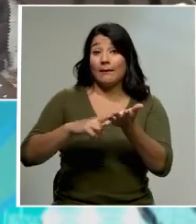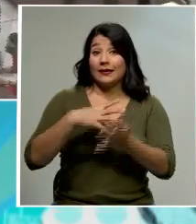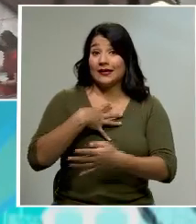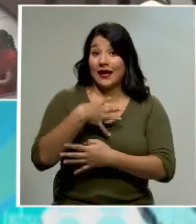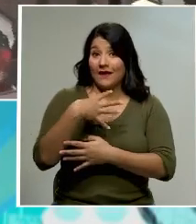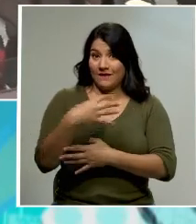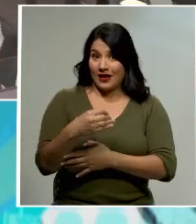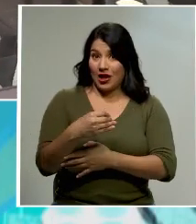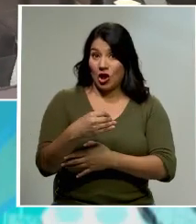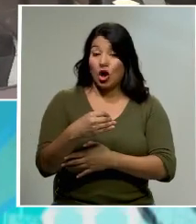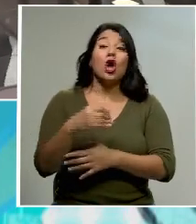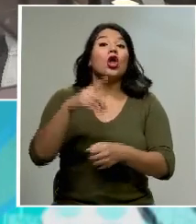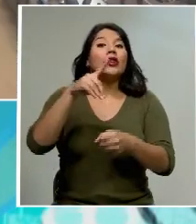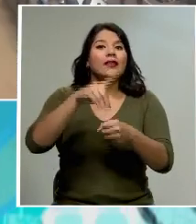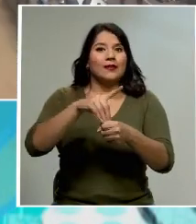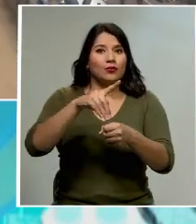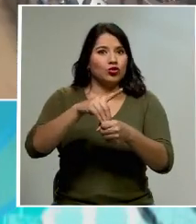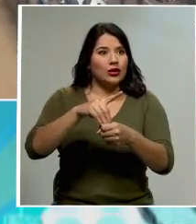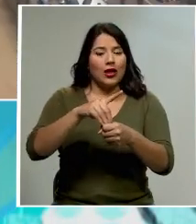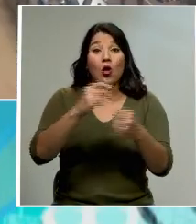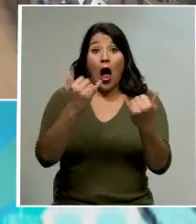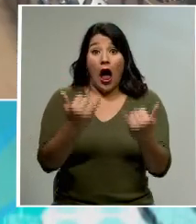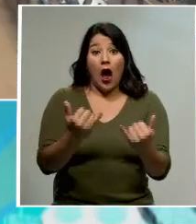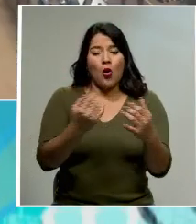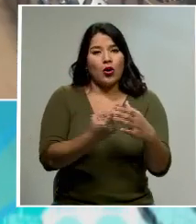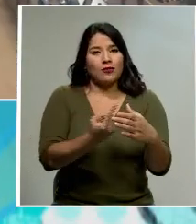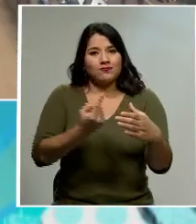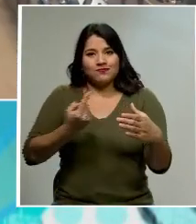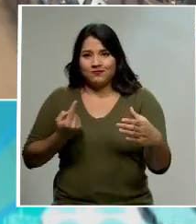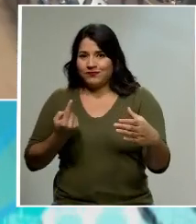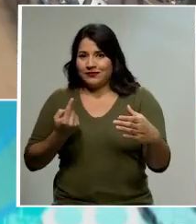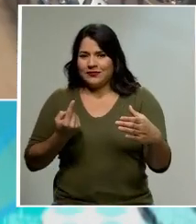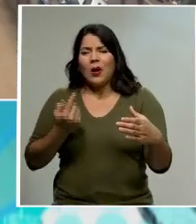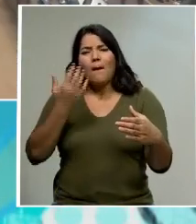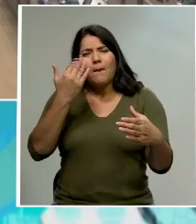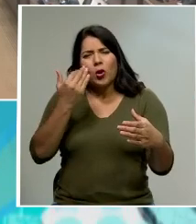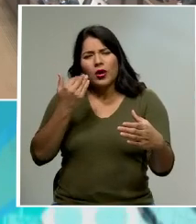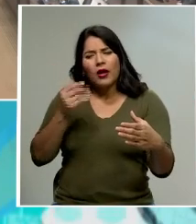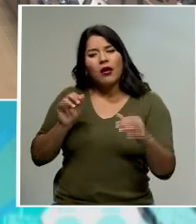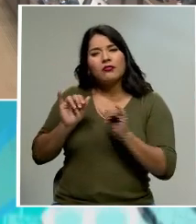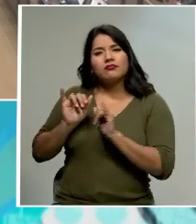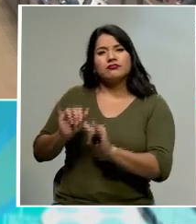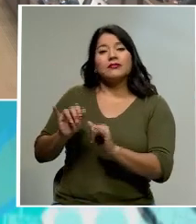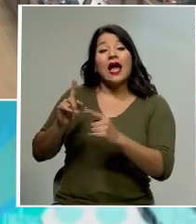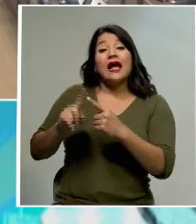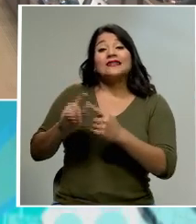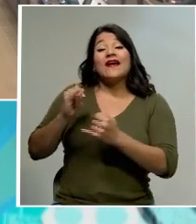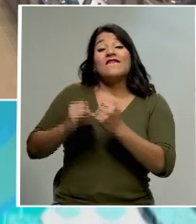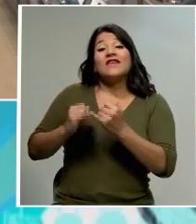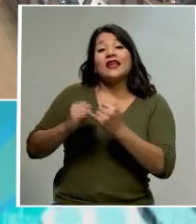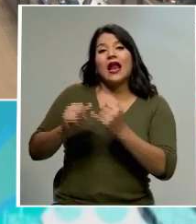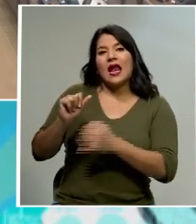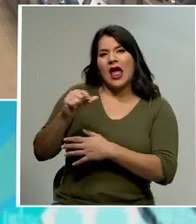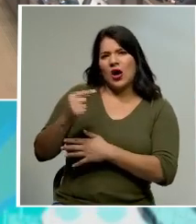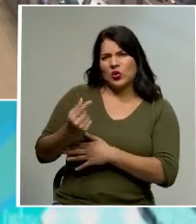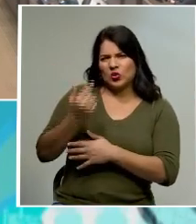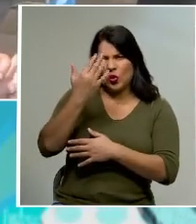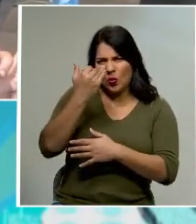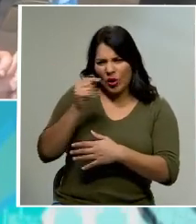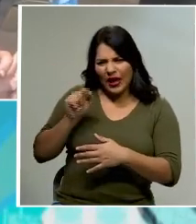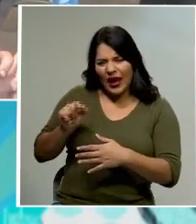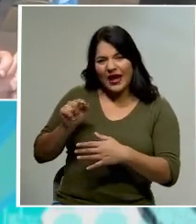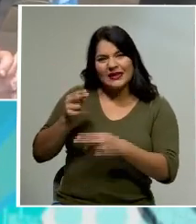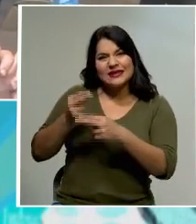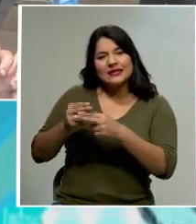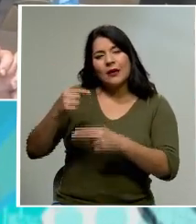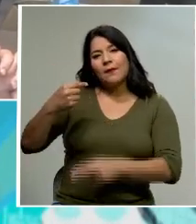encuentra separado de la bancada, se mantendrá así por lo menos hasta finales de agosto. Recordemos que la separación de Gustavo